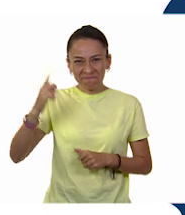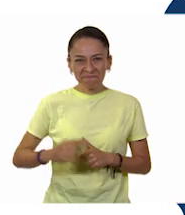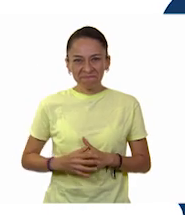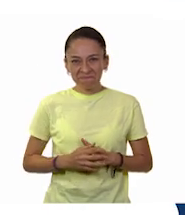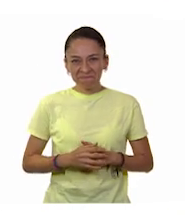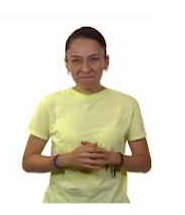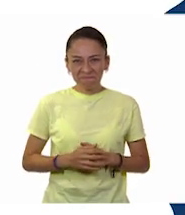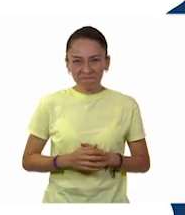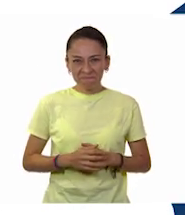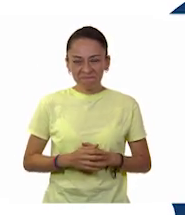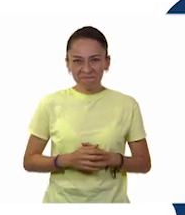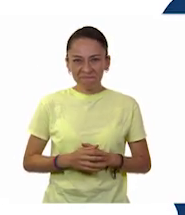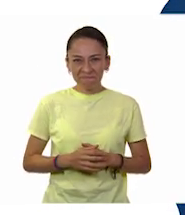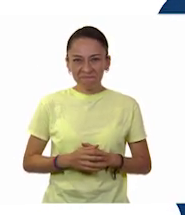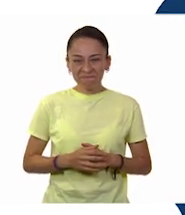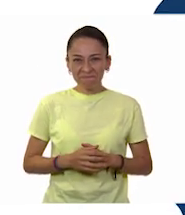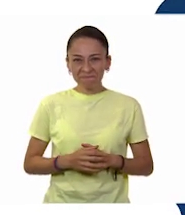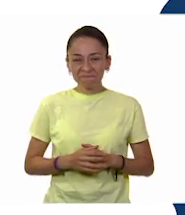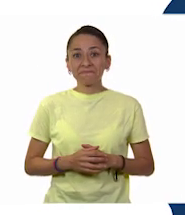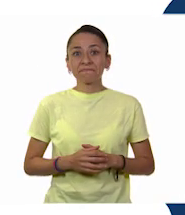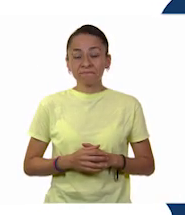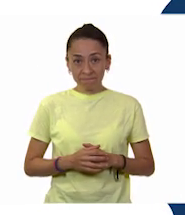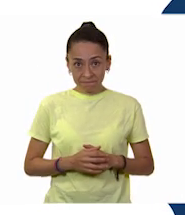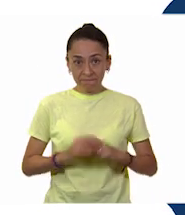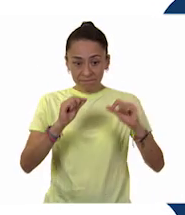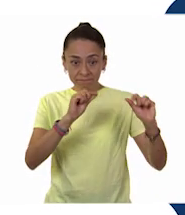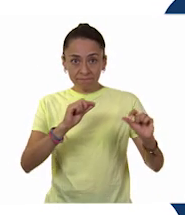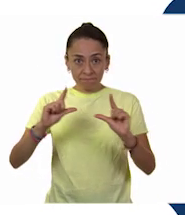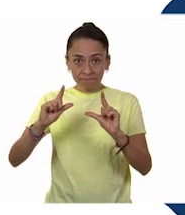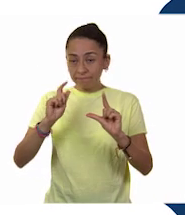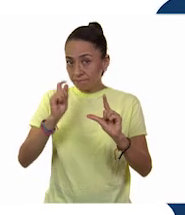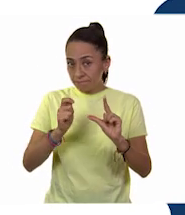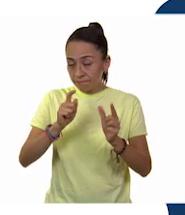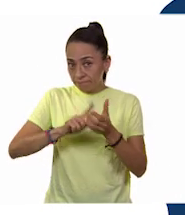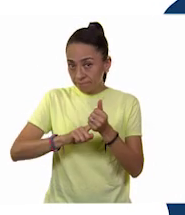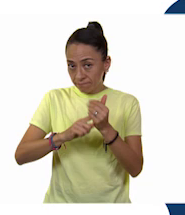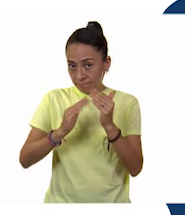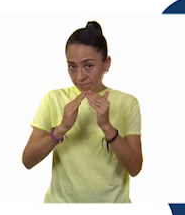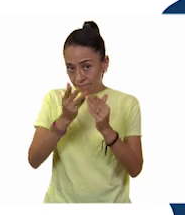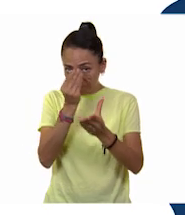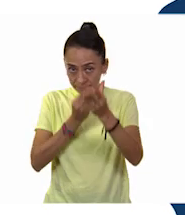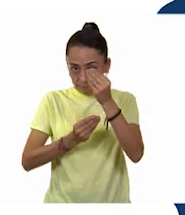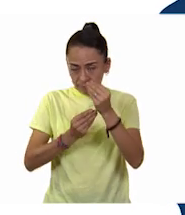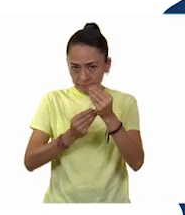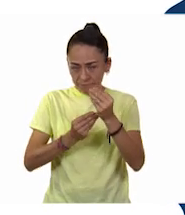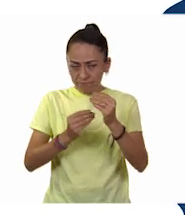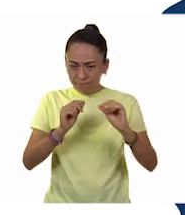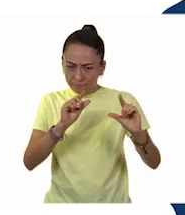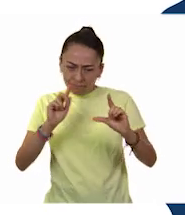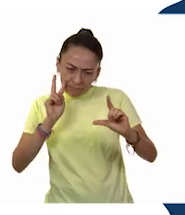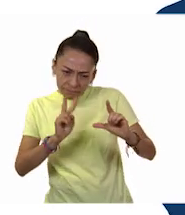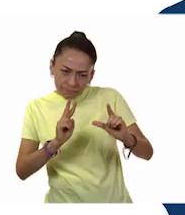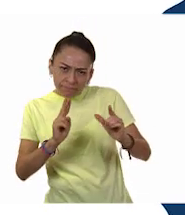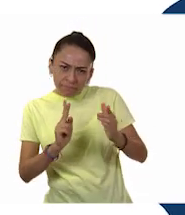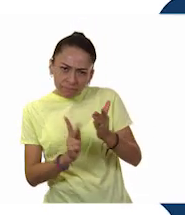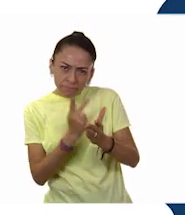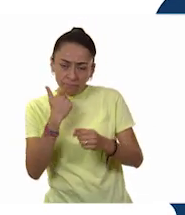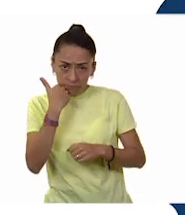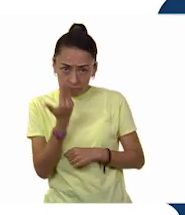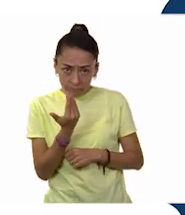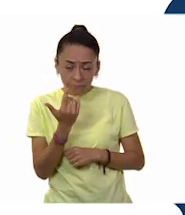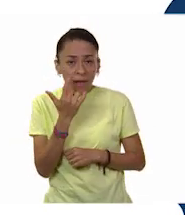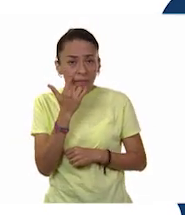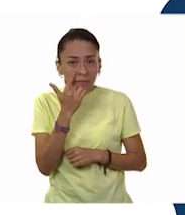conalitec.cep.gov.mx. Si quieres volver a ver los programas de Aprende en Casa, los puedes encontrar en la siguiente liga: